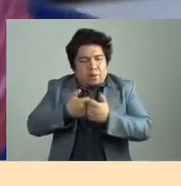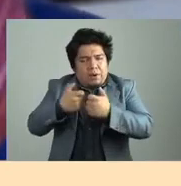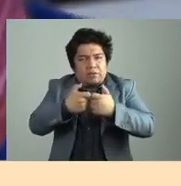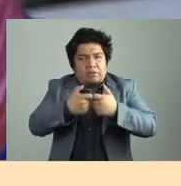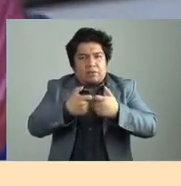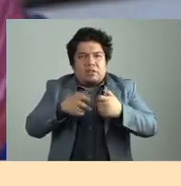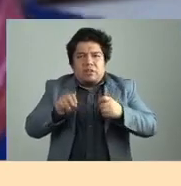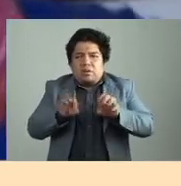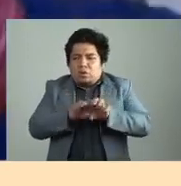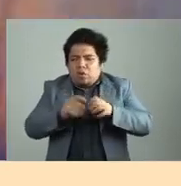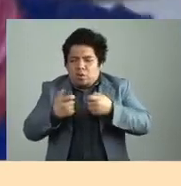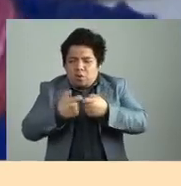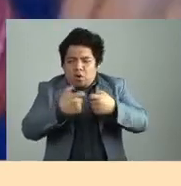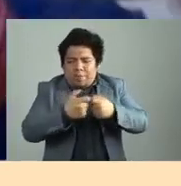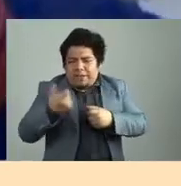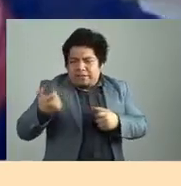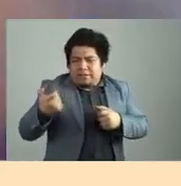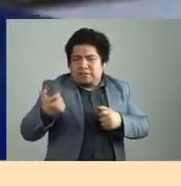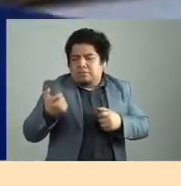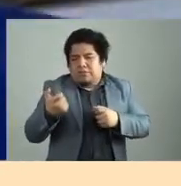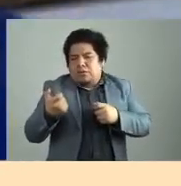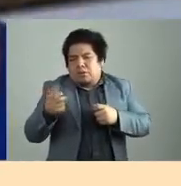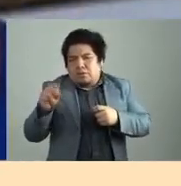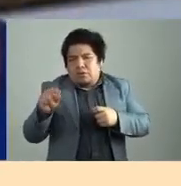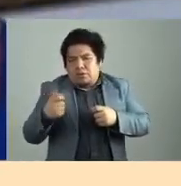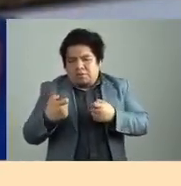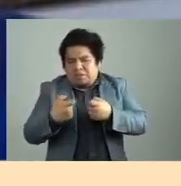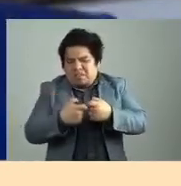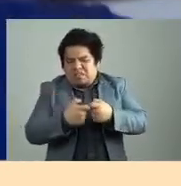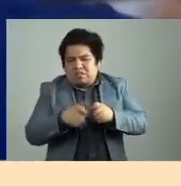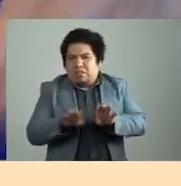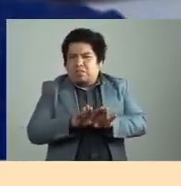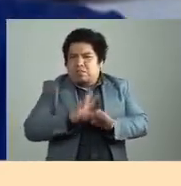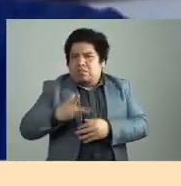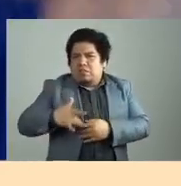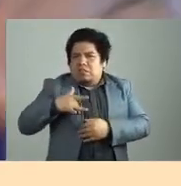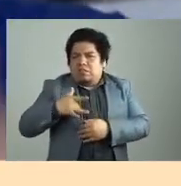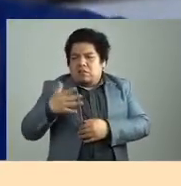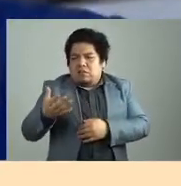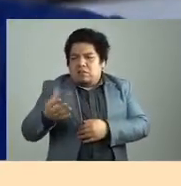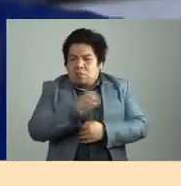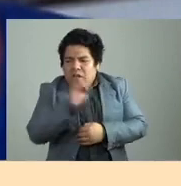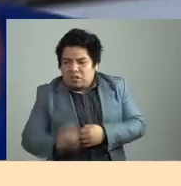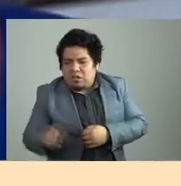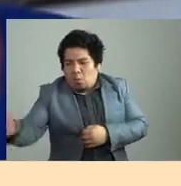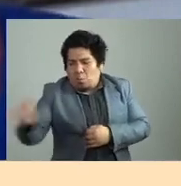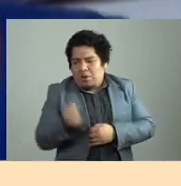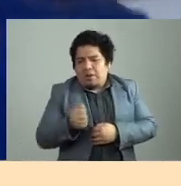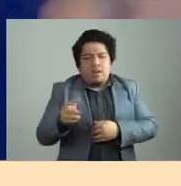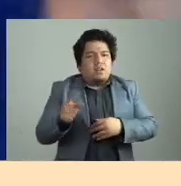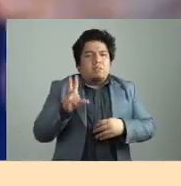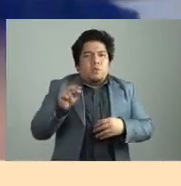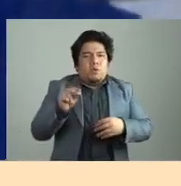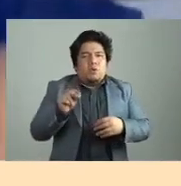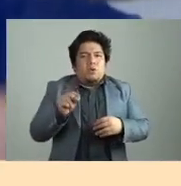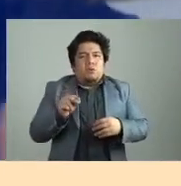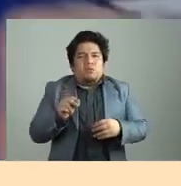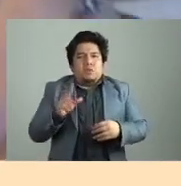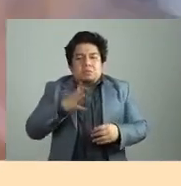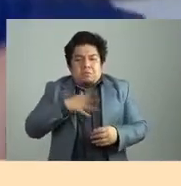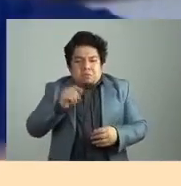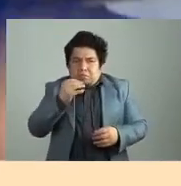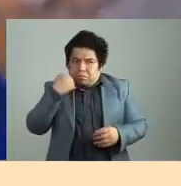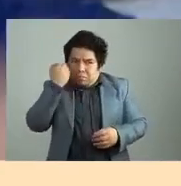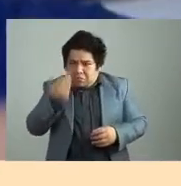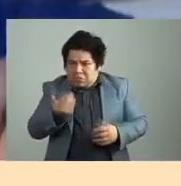cooperación capitalista que es una cooperación forzada es una comparación obligada donde tú no tiene como